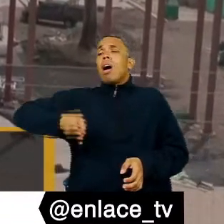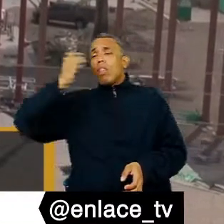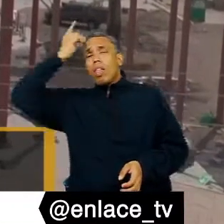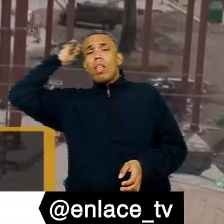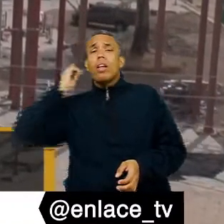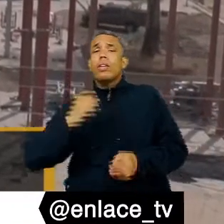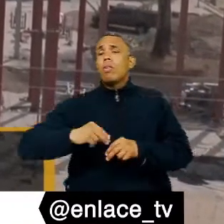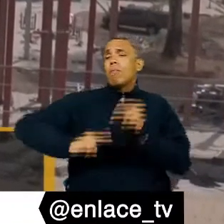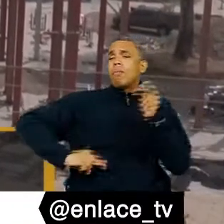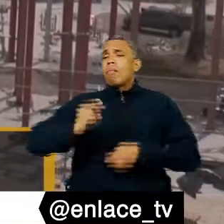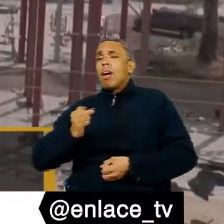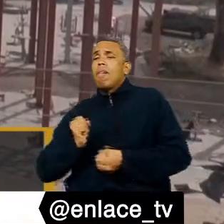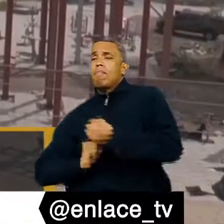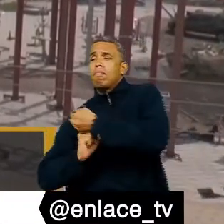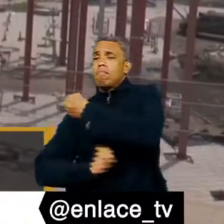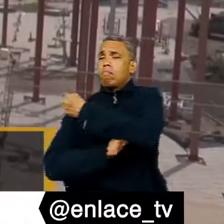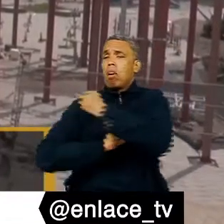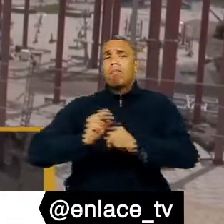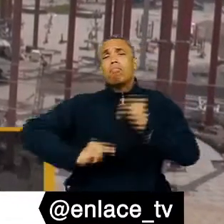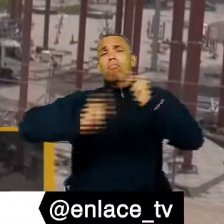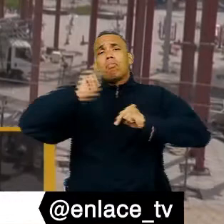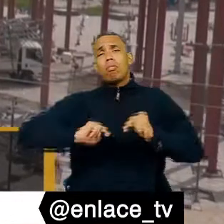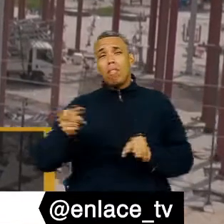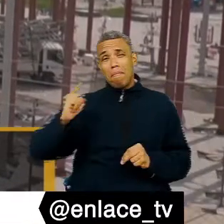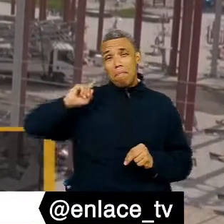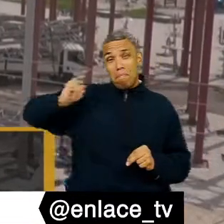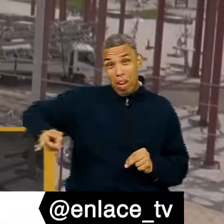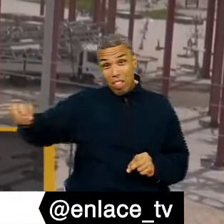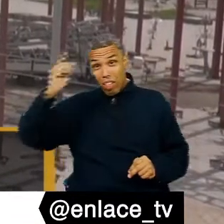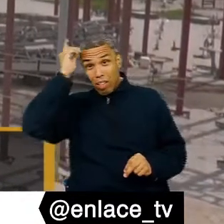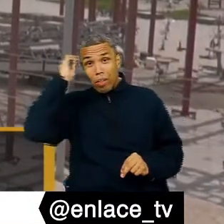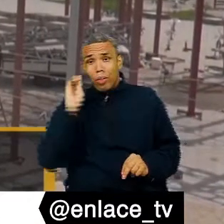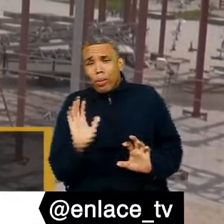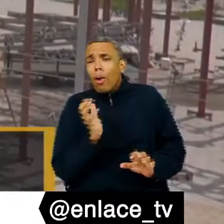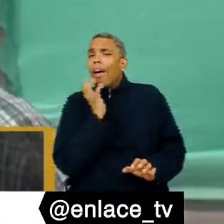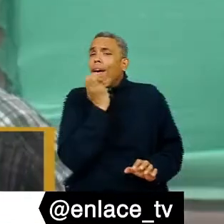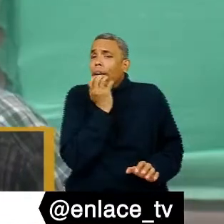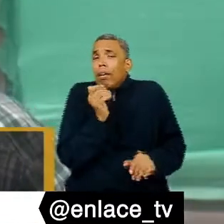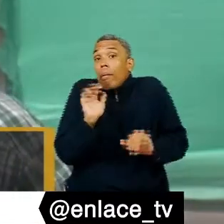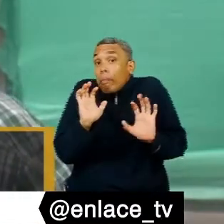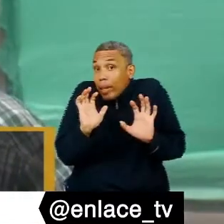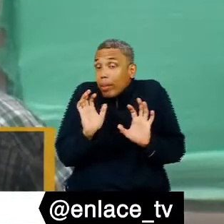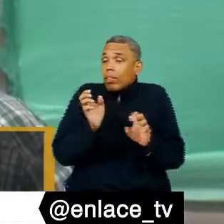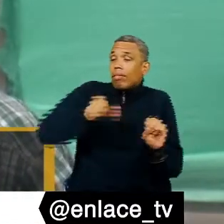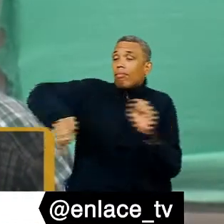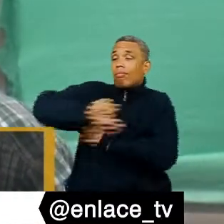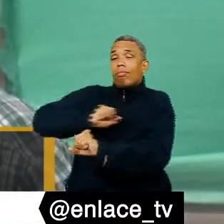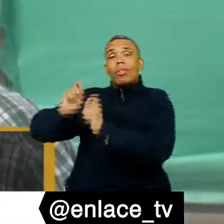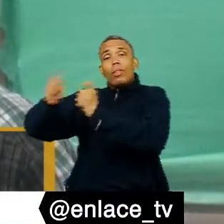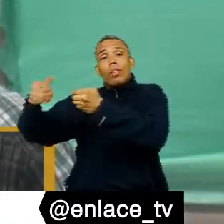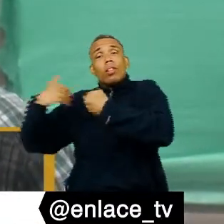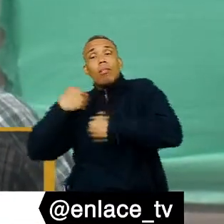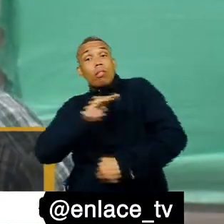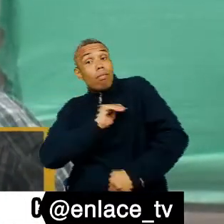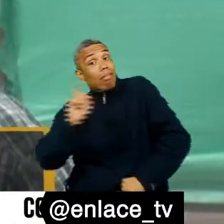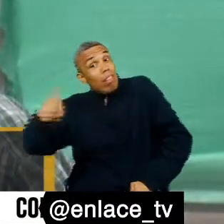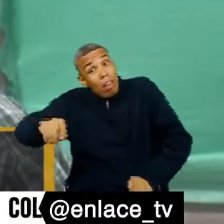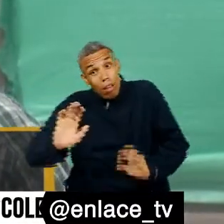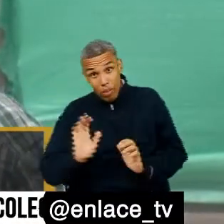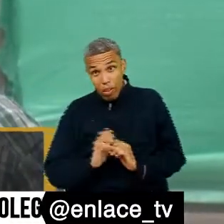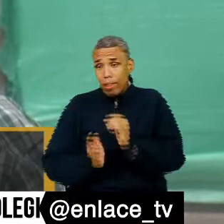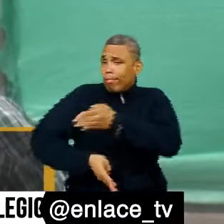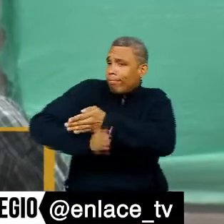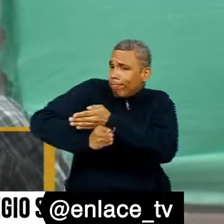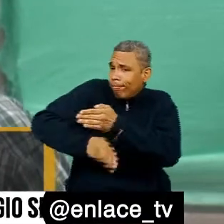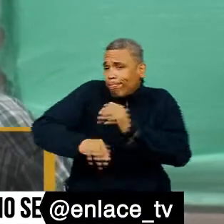compromiso, porque el parque infantil no es solamente del barrio Colombia, no es solamente los comerciantes del barrio Colombia, sino que el parque infantil